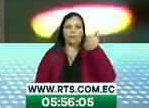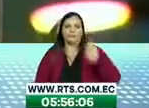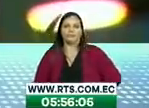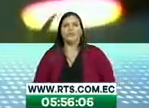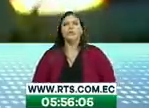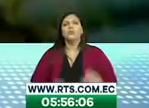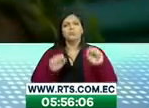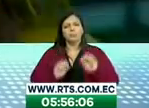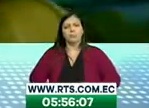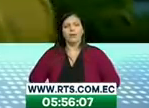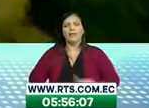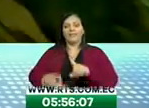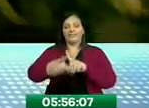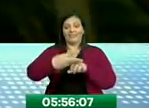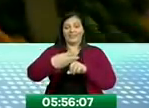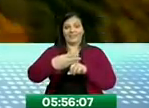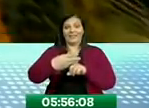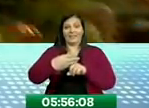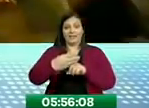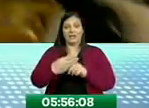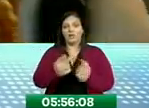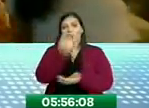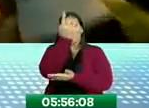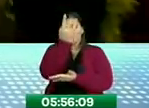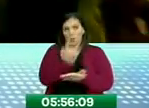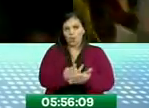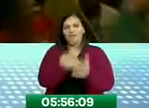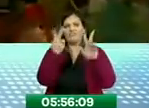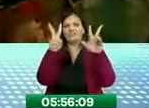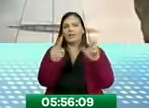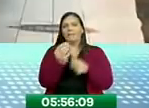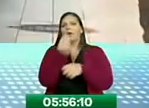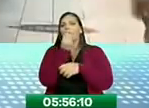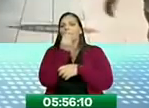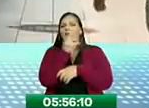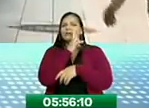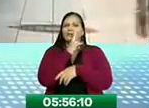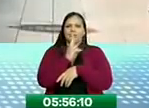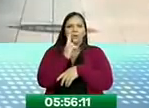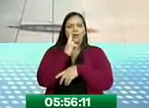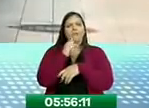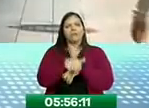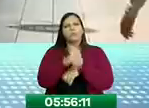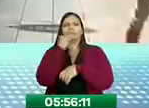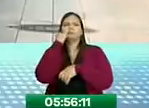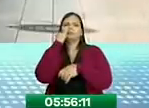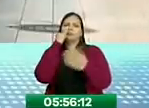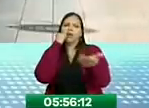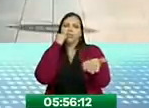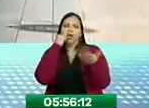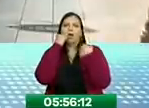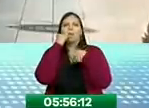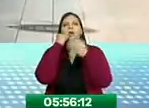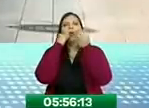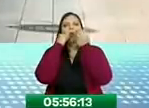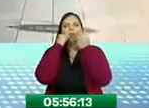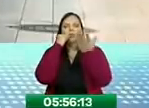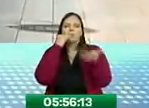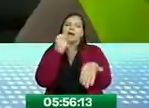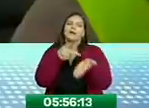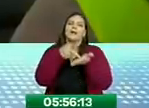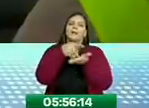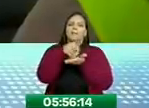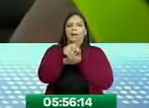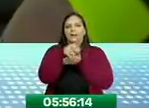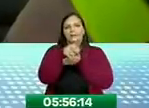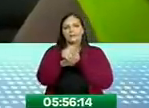va a estar vigente, y ustedes pueden pedir, si el caso así lo requiere, si lo amerita, pedir, llamar a estas cadenas para que les traigan precisamente